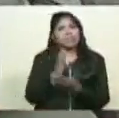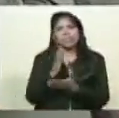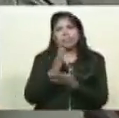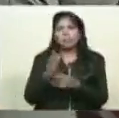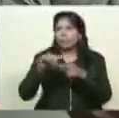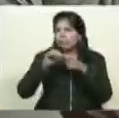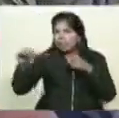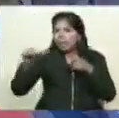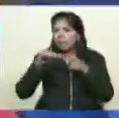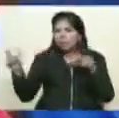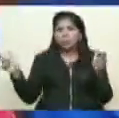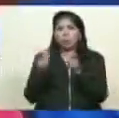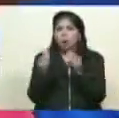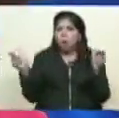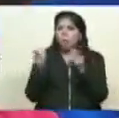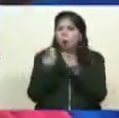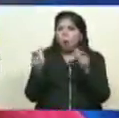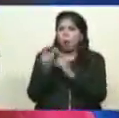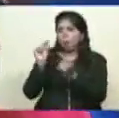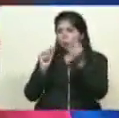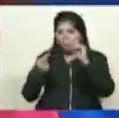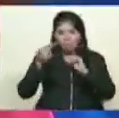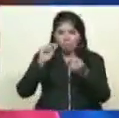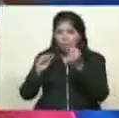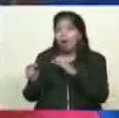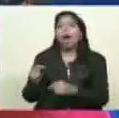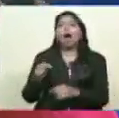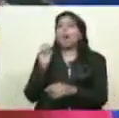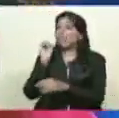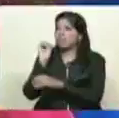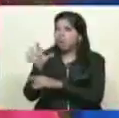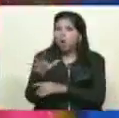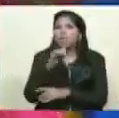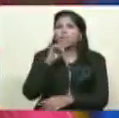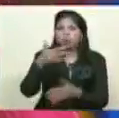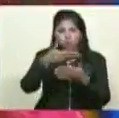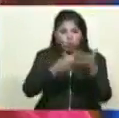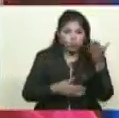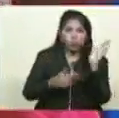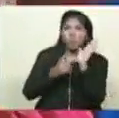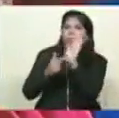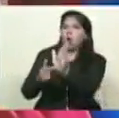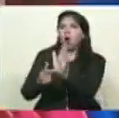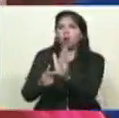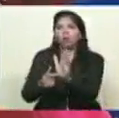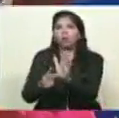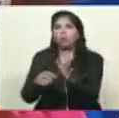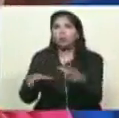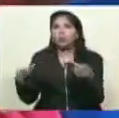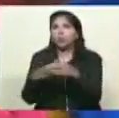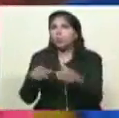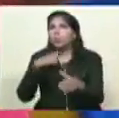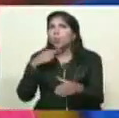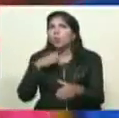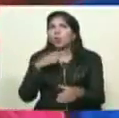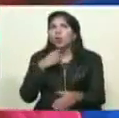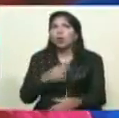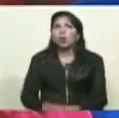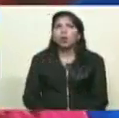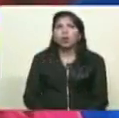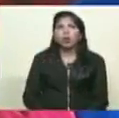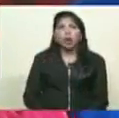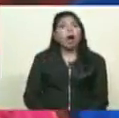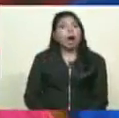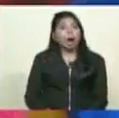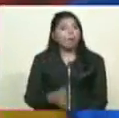los planes del proceso productivo, enviando informe a la SODI, enviando informe a la milicia, y si empresa que se para, empresa que la levantamos en el